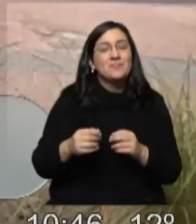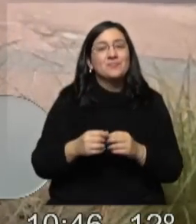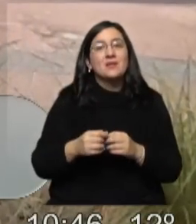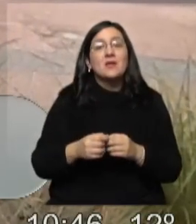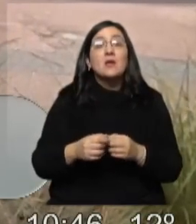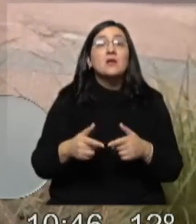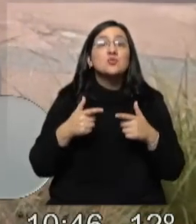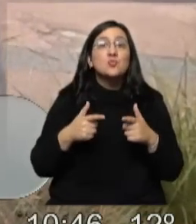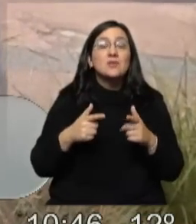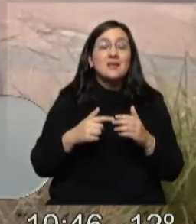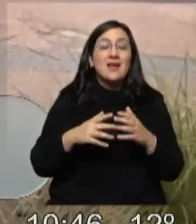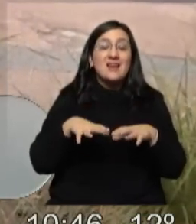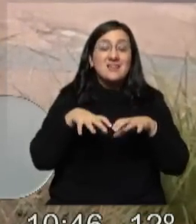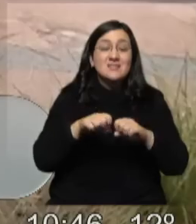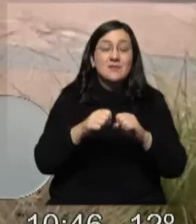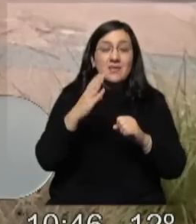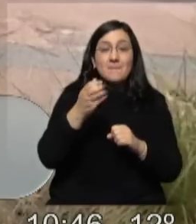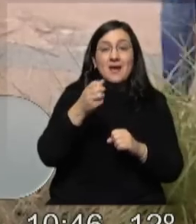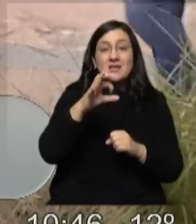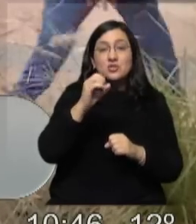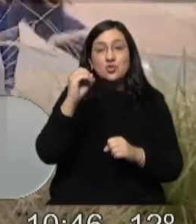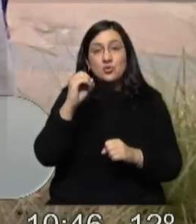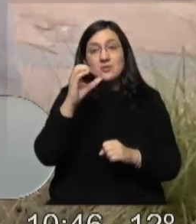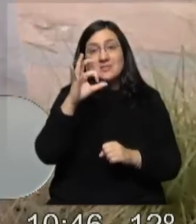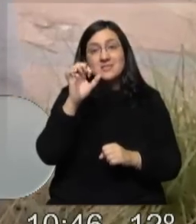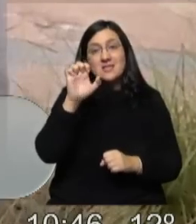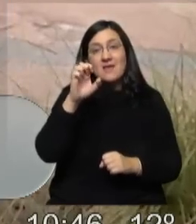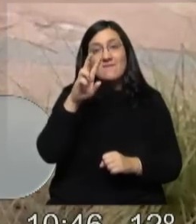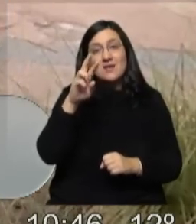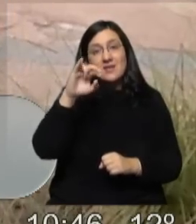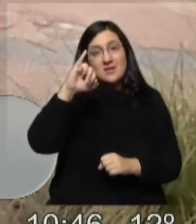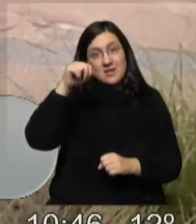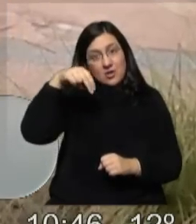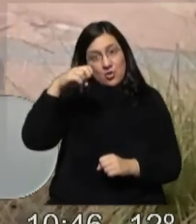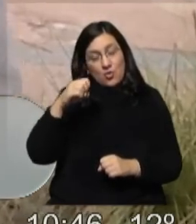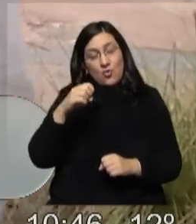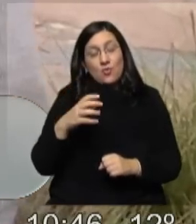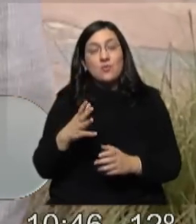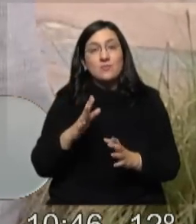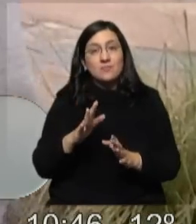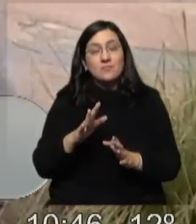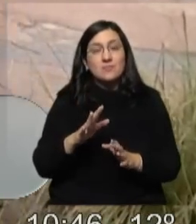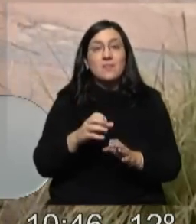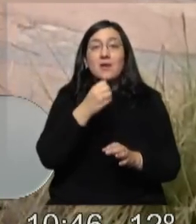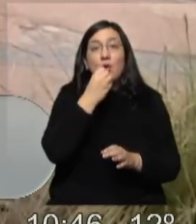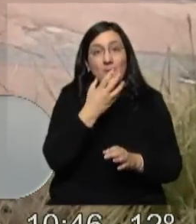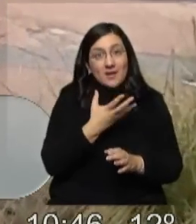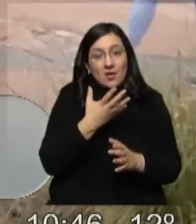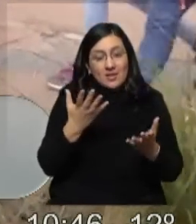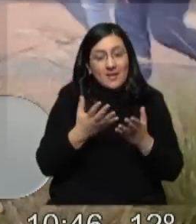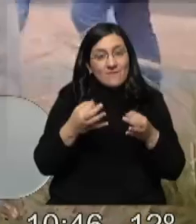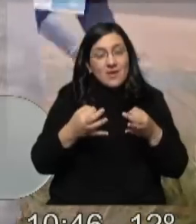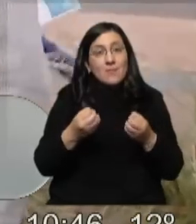Severino están a un buen nivel, porque si no te podían acusar de que estabas atentando contra el gobierno, ¿no? Menos mal, te digo,